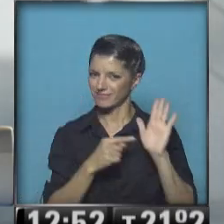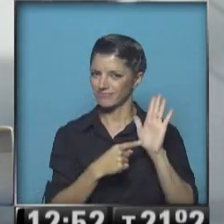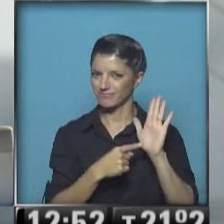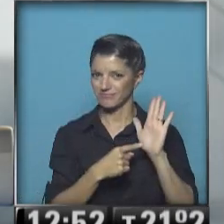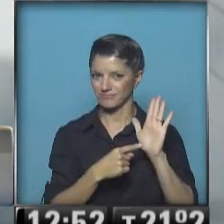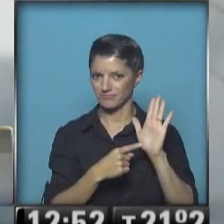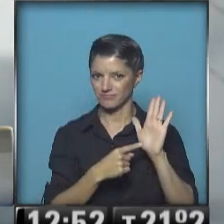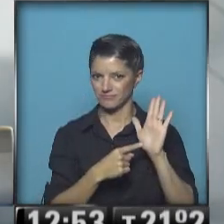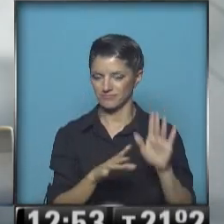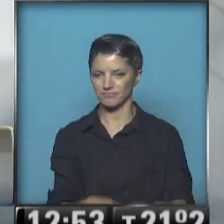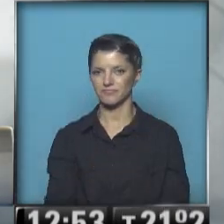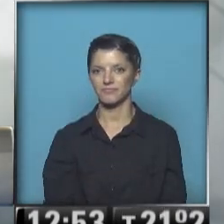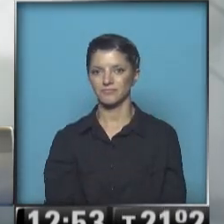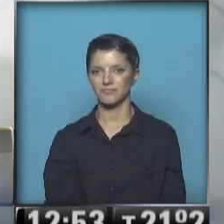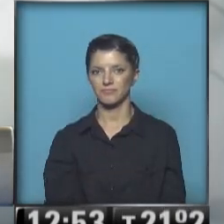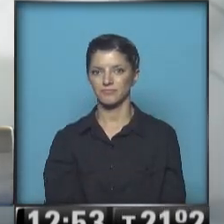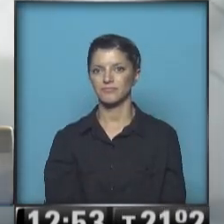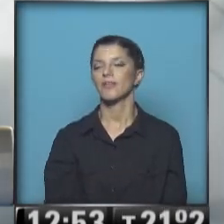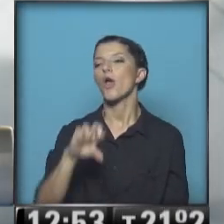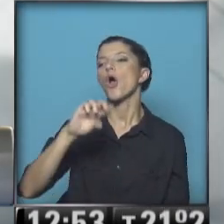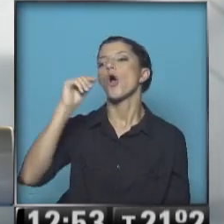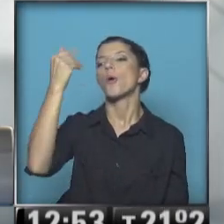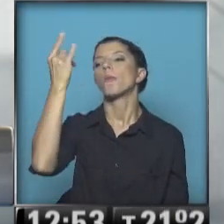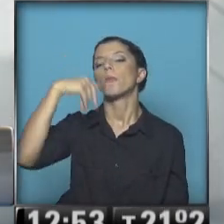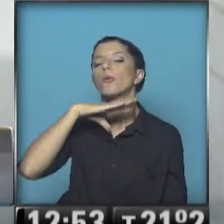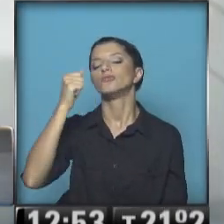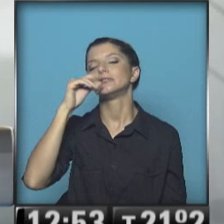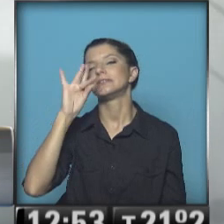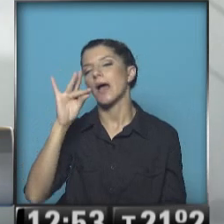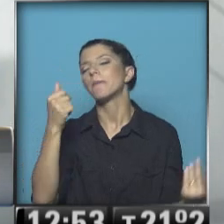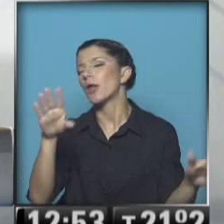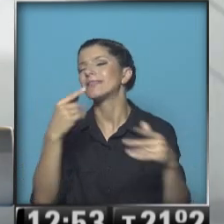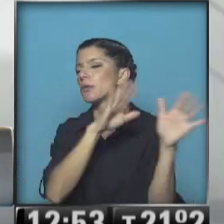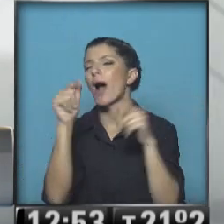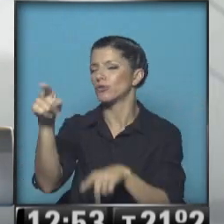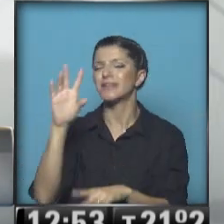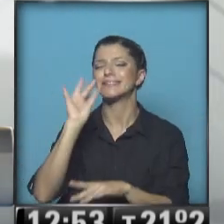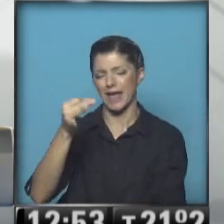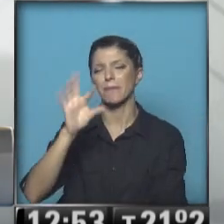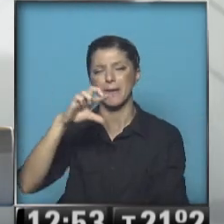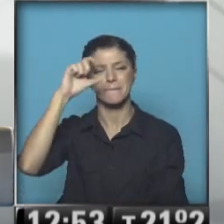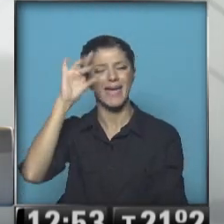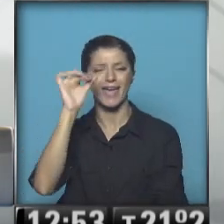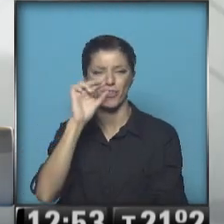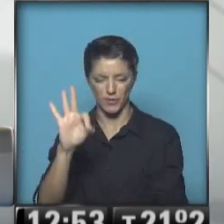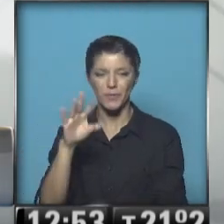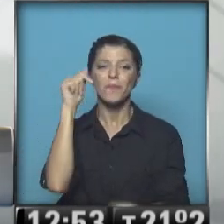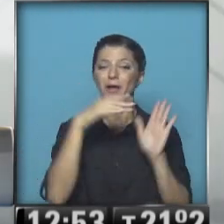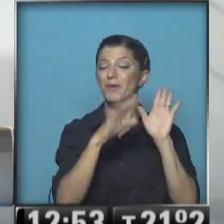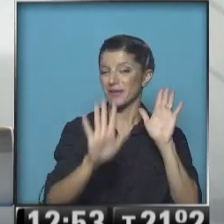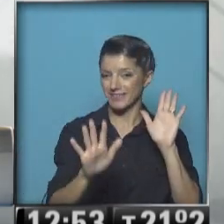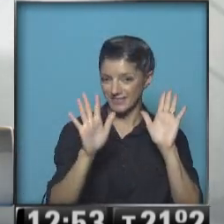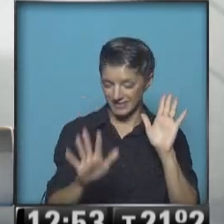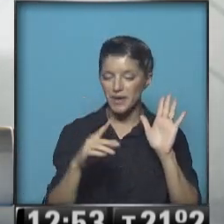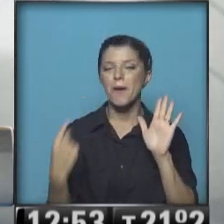difíciles pun claro Bueno es lo mismo pero para qué lo tengo a usted Pedro Bueno ahí está la incógnita de hoy vamos